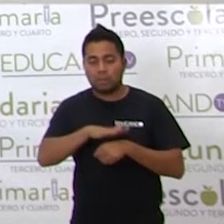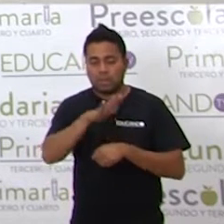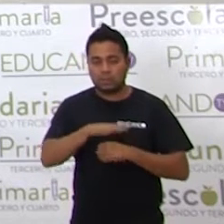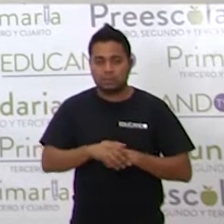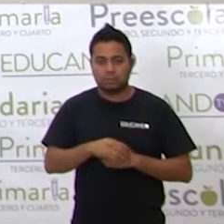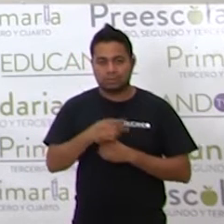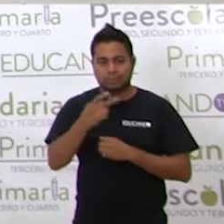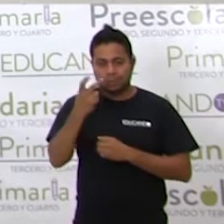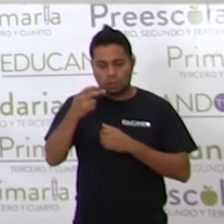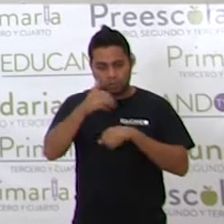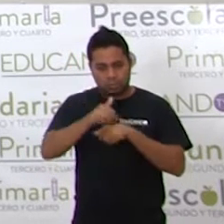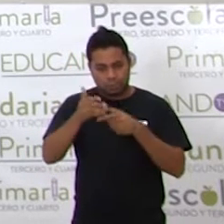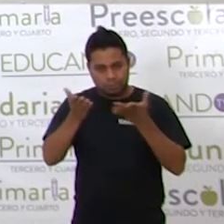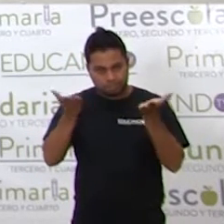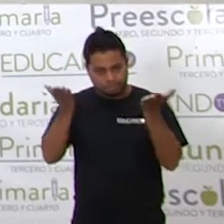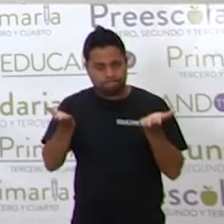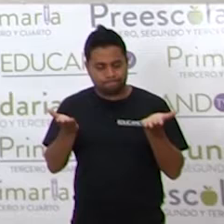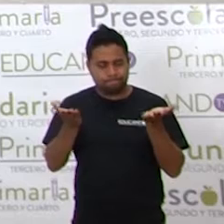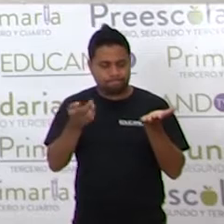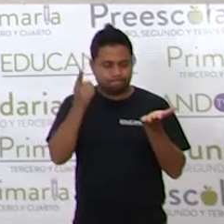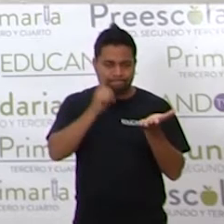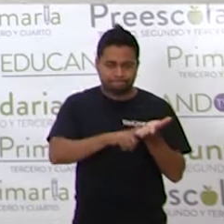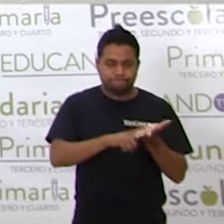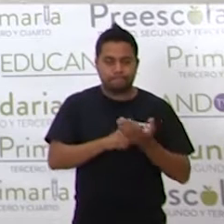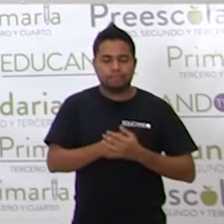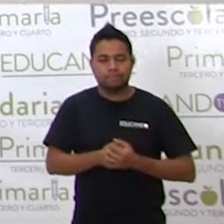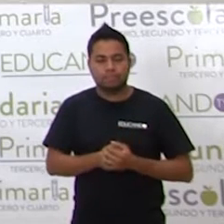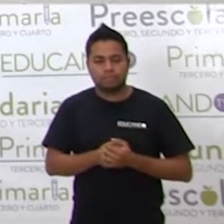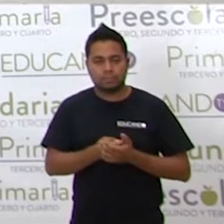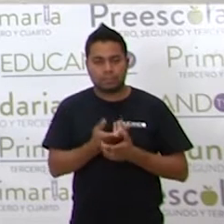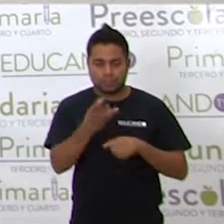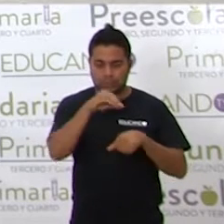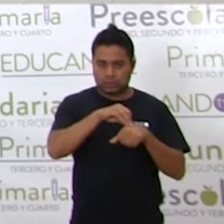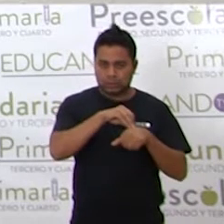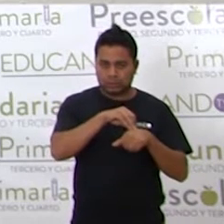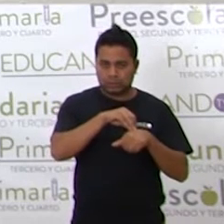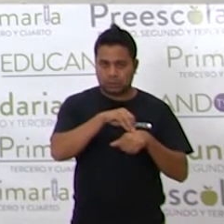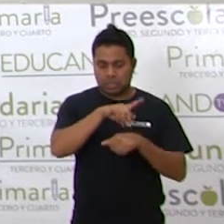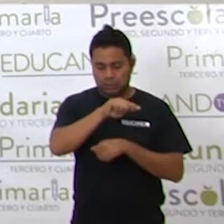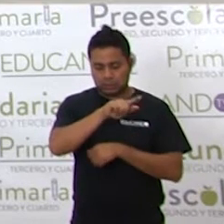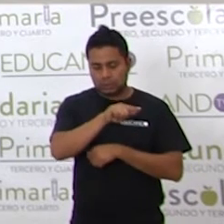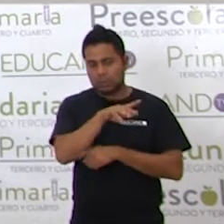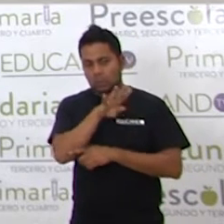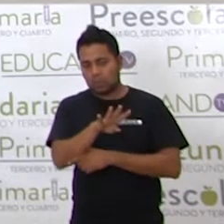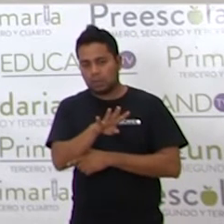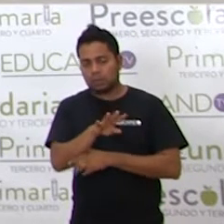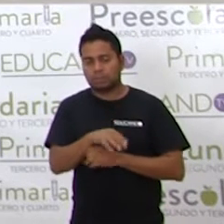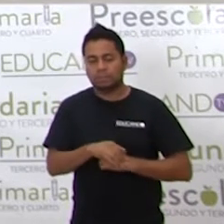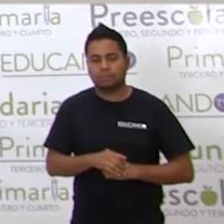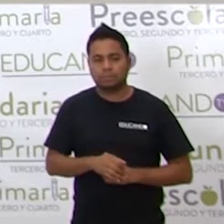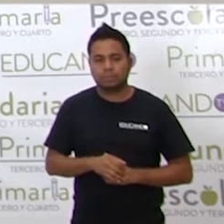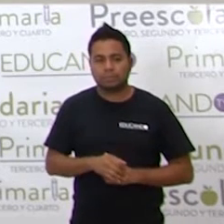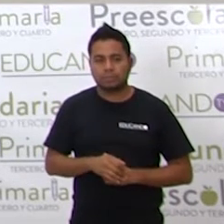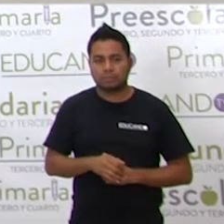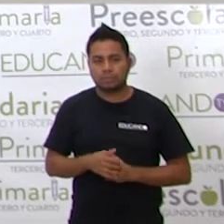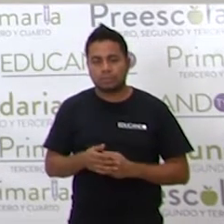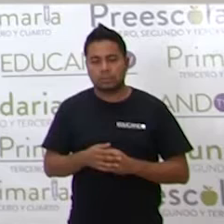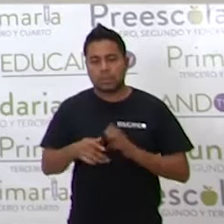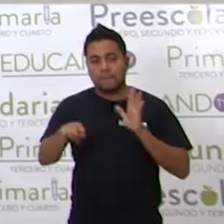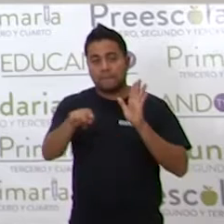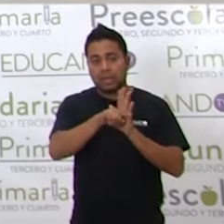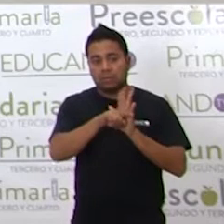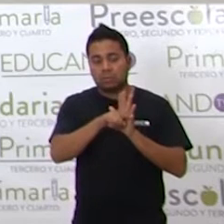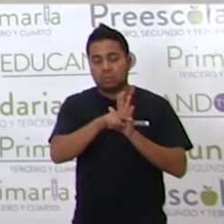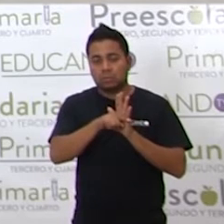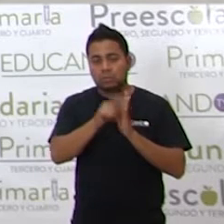cantidades. ¿Sí? Entonces colocamos 74 menos